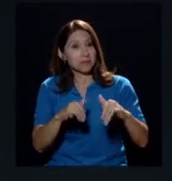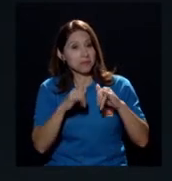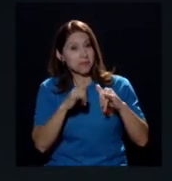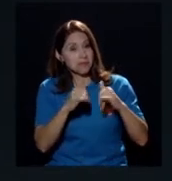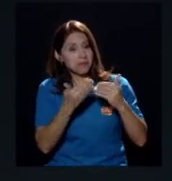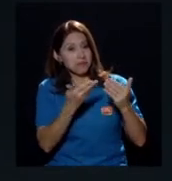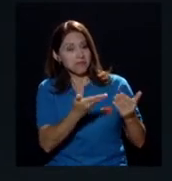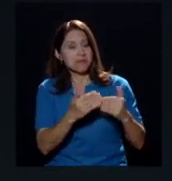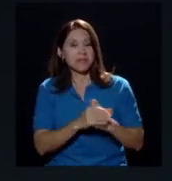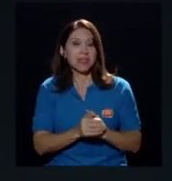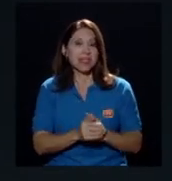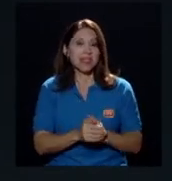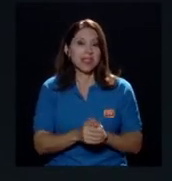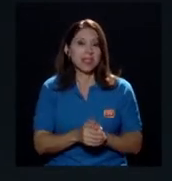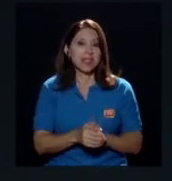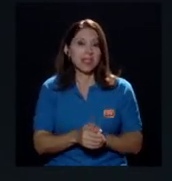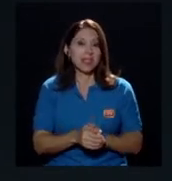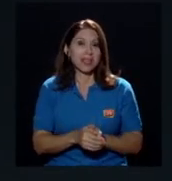y